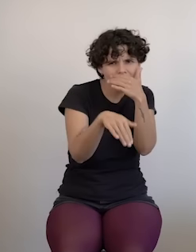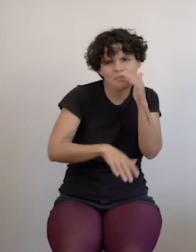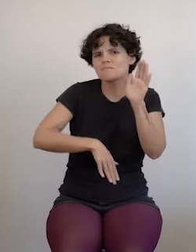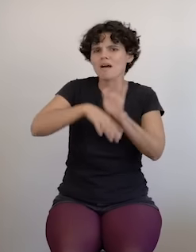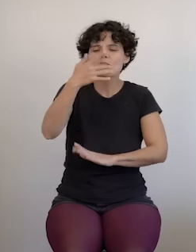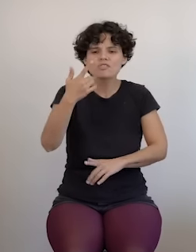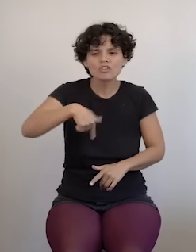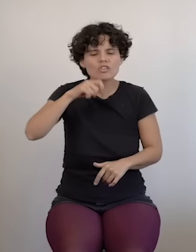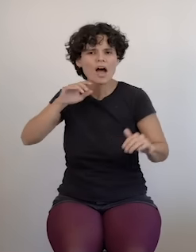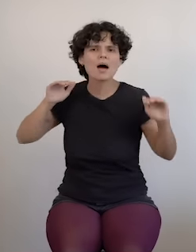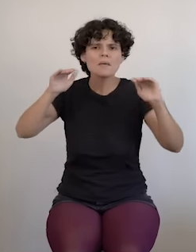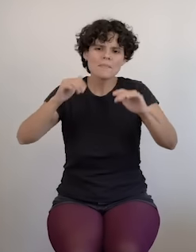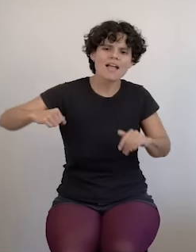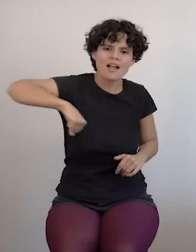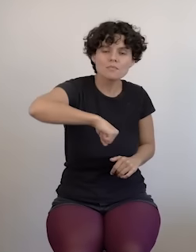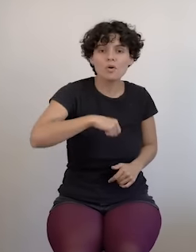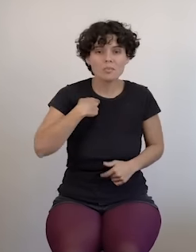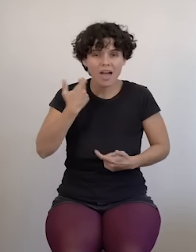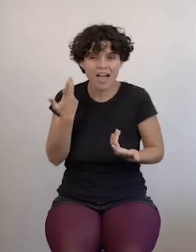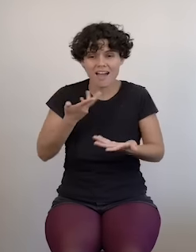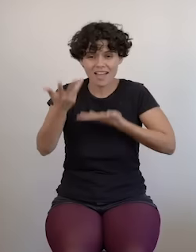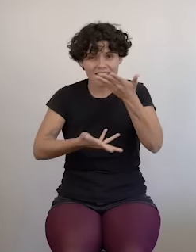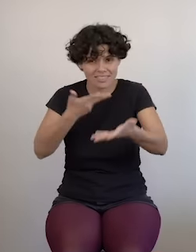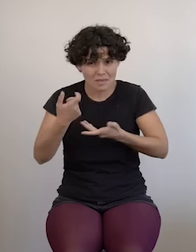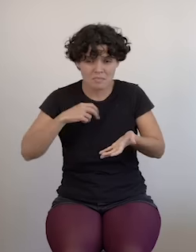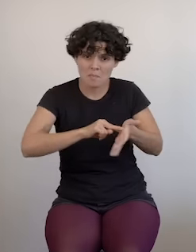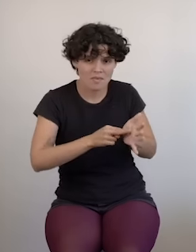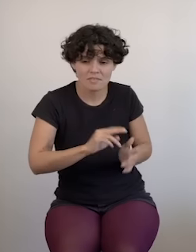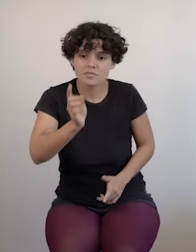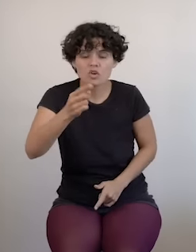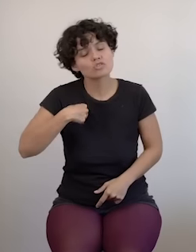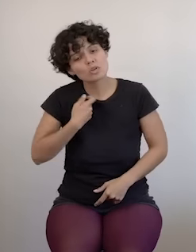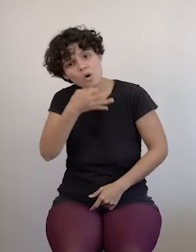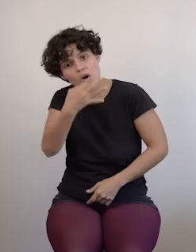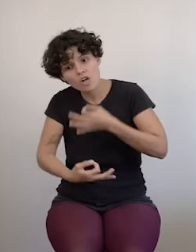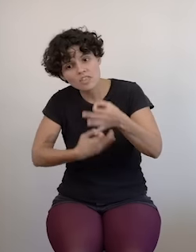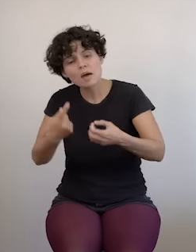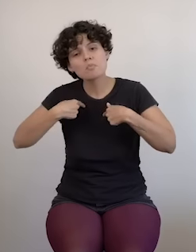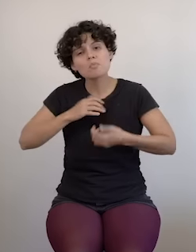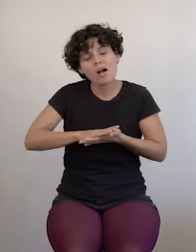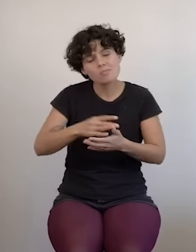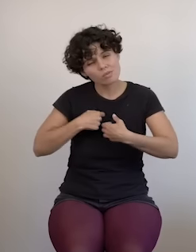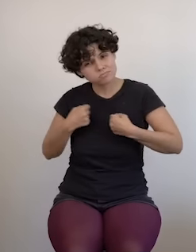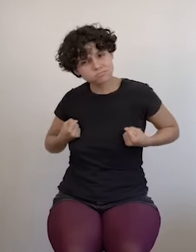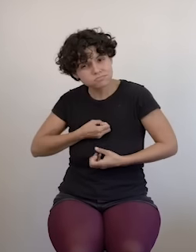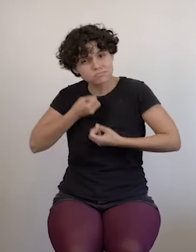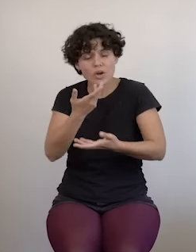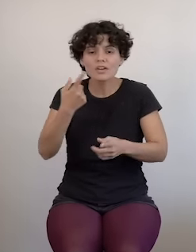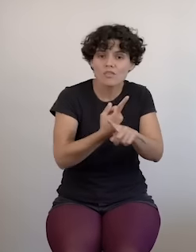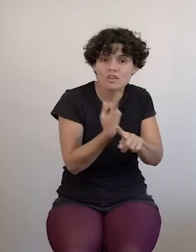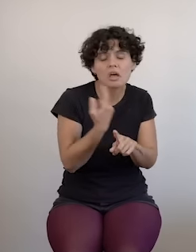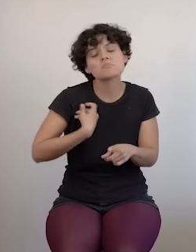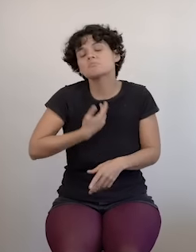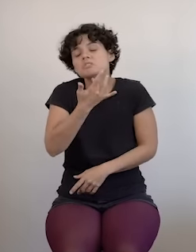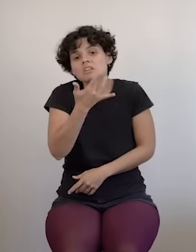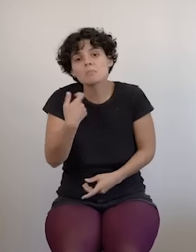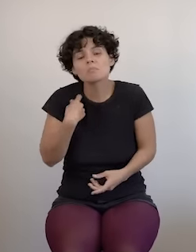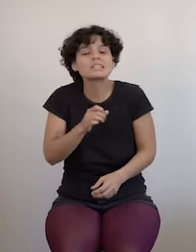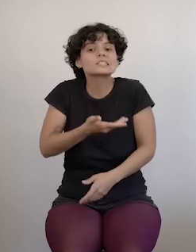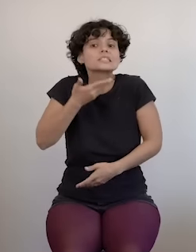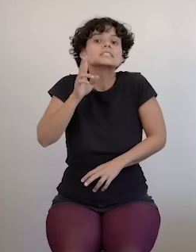porque nosotros somos payadores, por mano. No tenemos problemas para rimar. Yo te puedo contar que en este momento me puedo desahogar y te puedo conversar